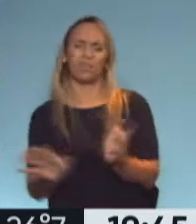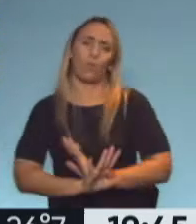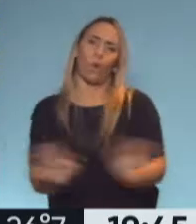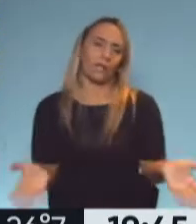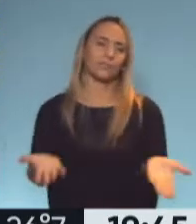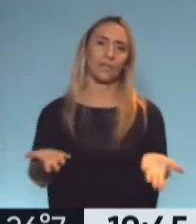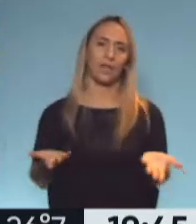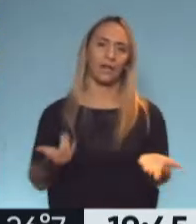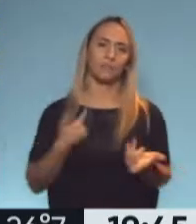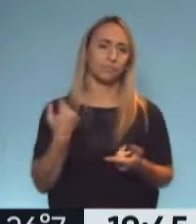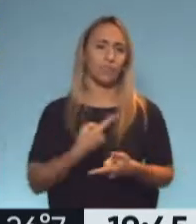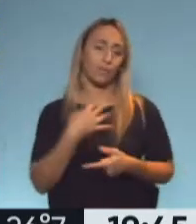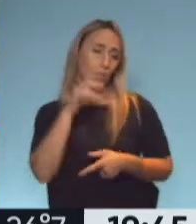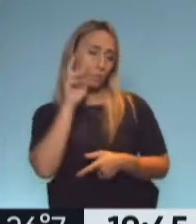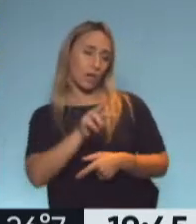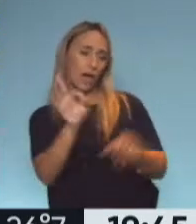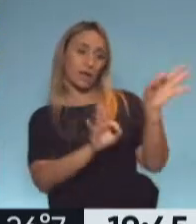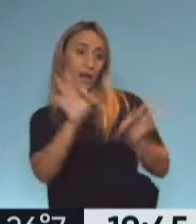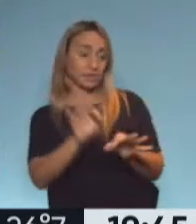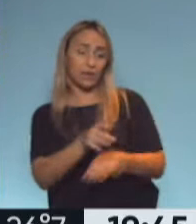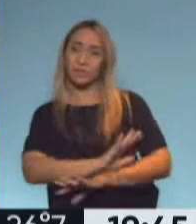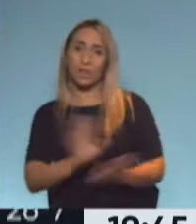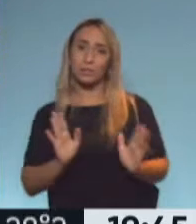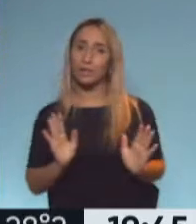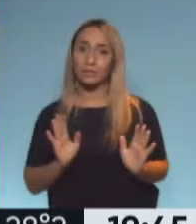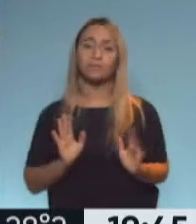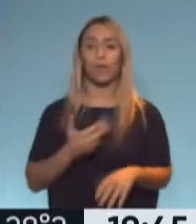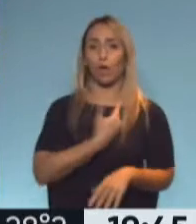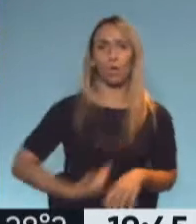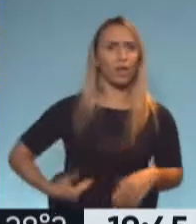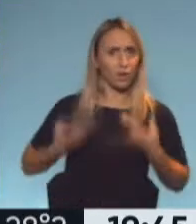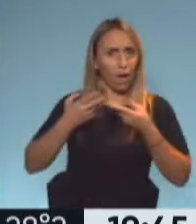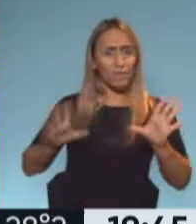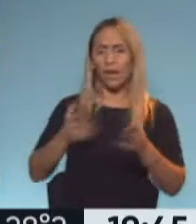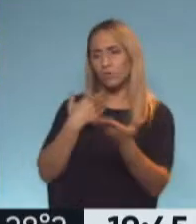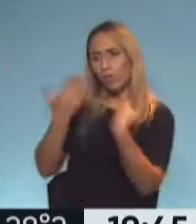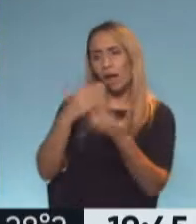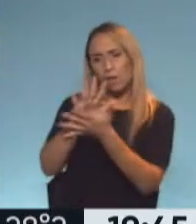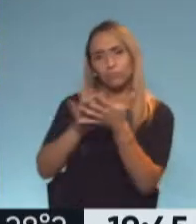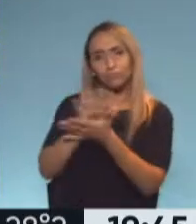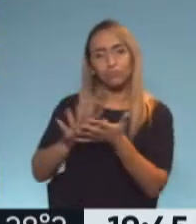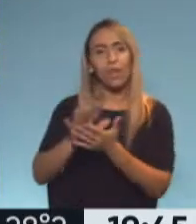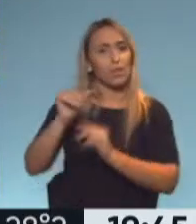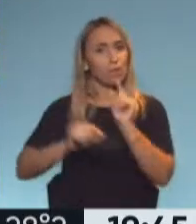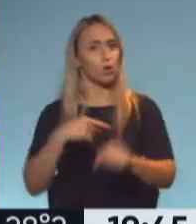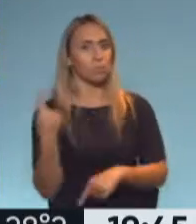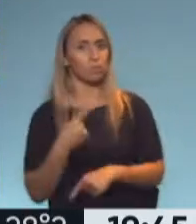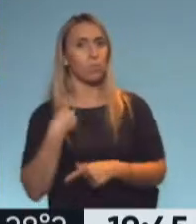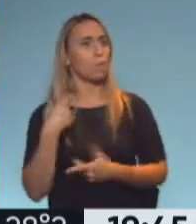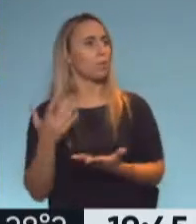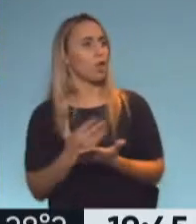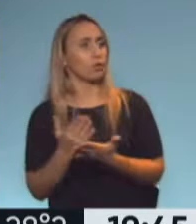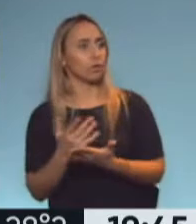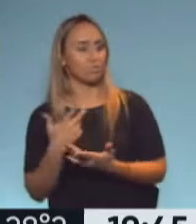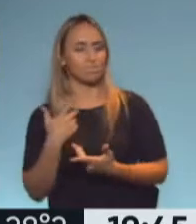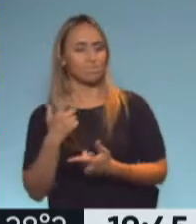gobierno está dispuesto al diálogo, a los acuerdos, y en definitiva el productor va adquiriendo confianza. Si no tuviera confianza, no